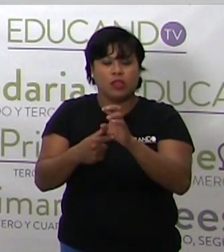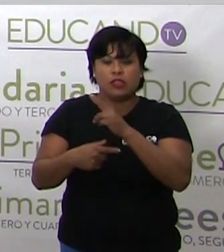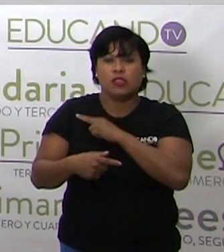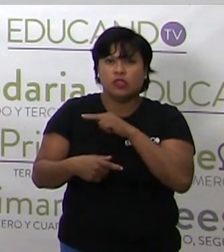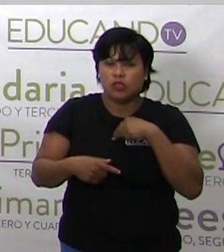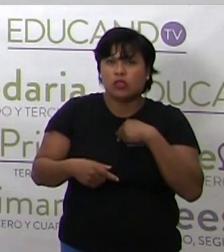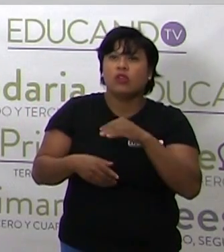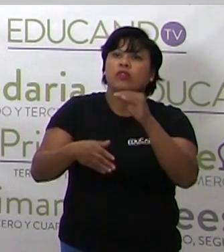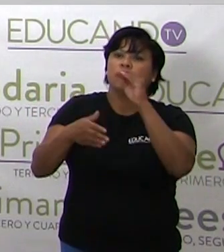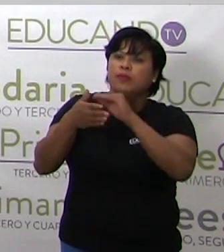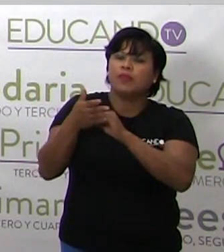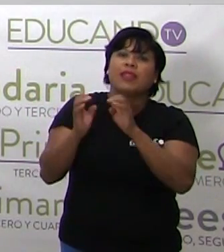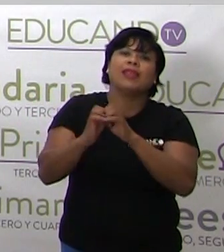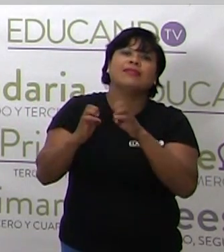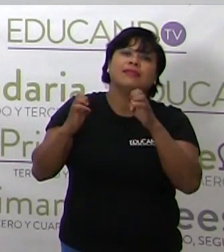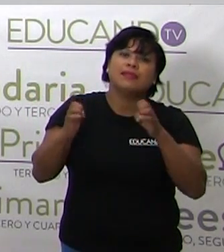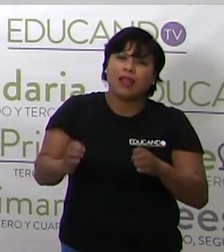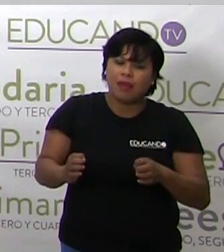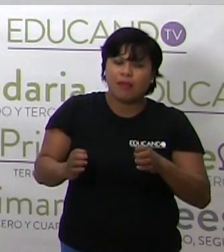escribir estaba